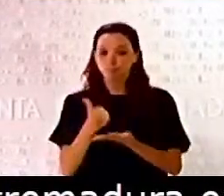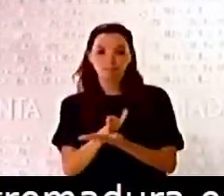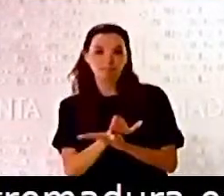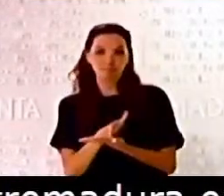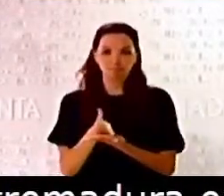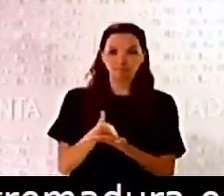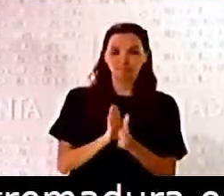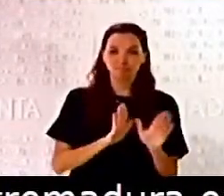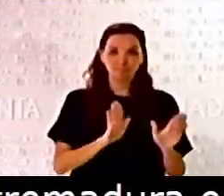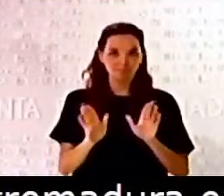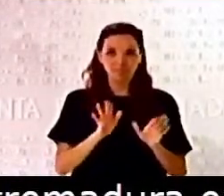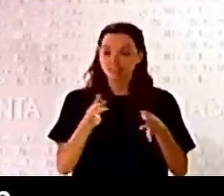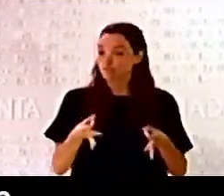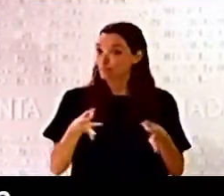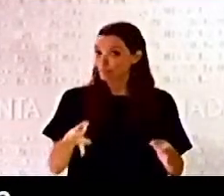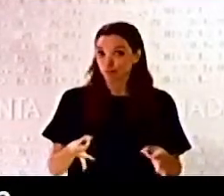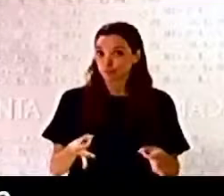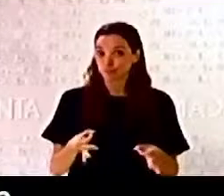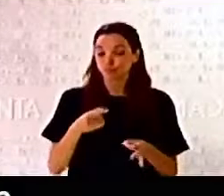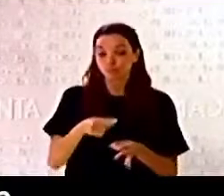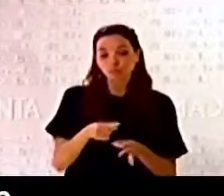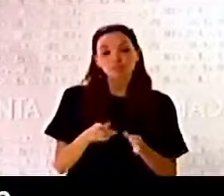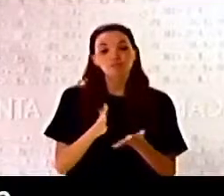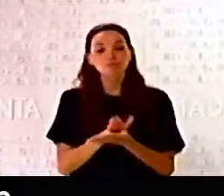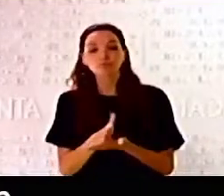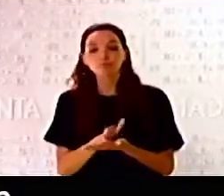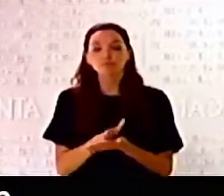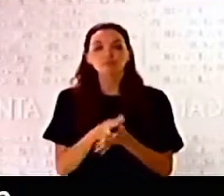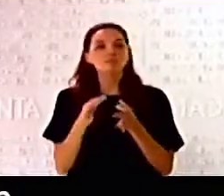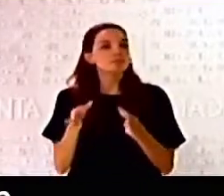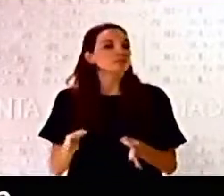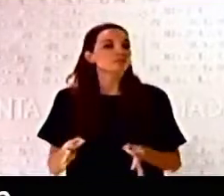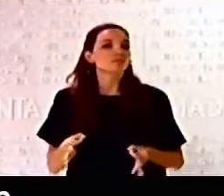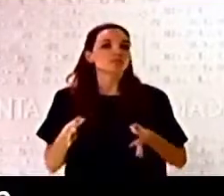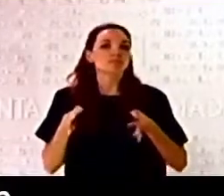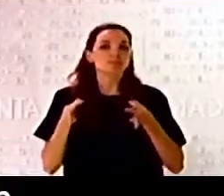La mediación siempre debe ser el paso previo,